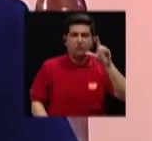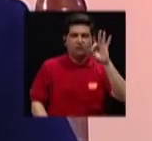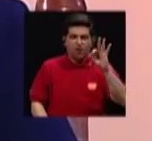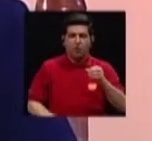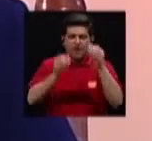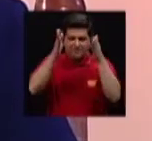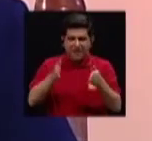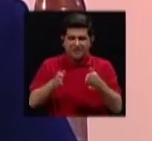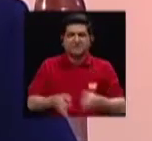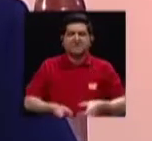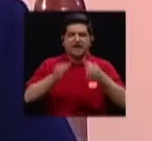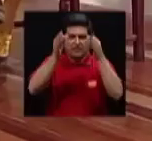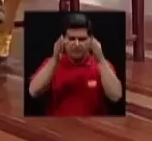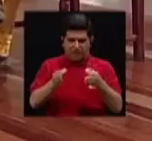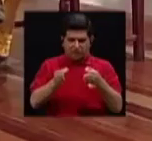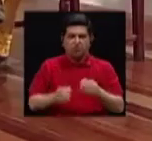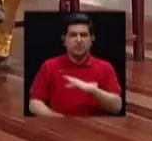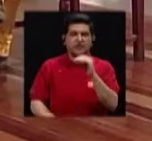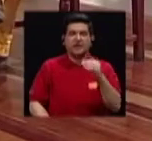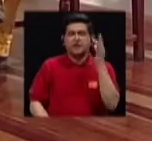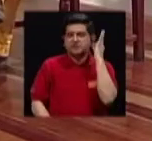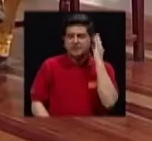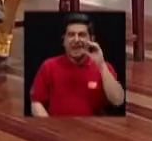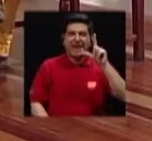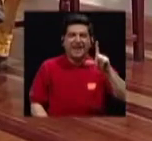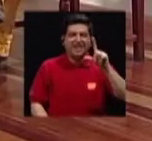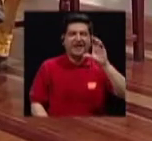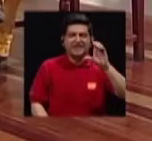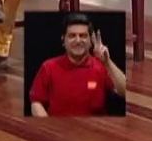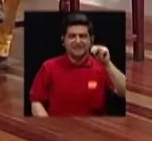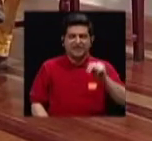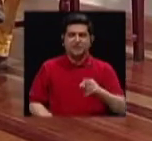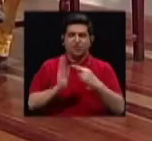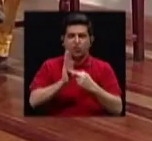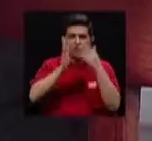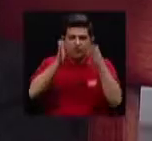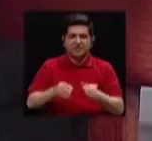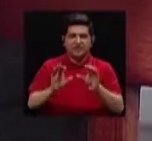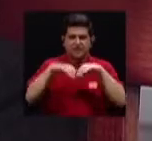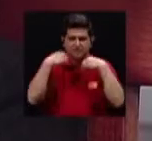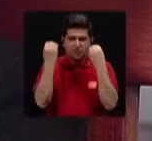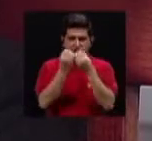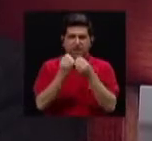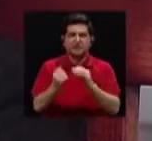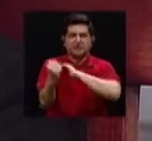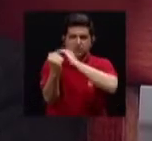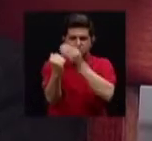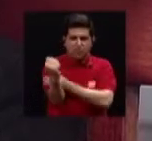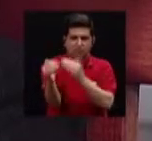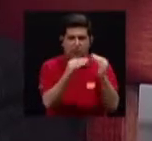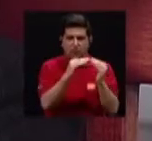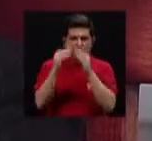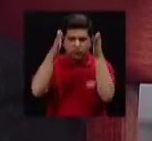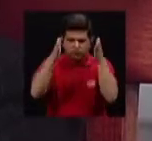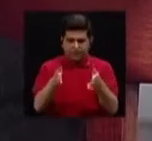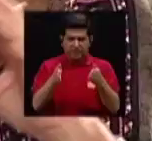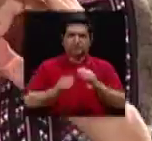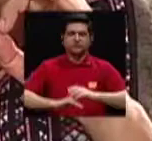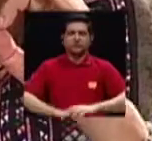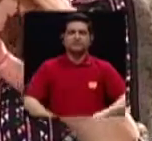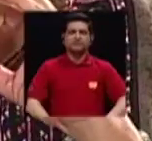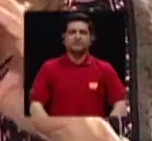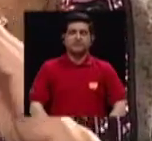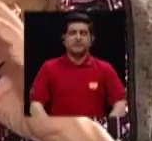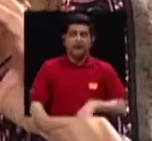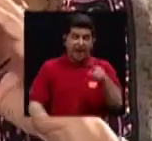magistrada de la Corte, y la señora Leda Castillo Navarro, representante de la Organización del Poder Ciudadano. Este es